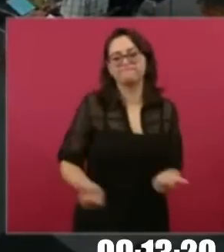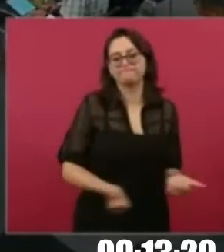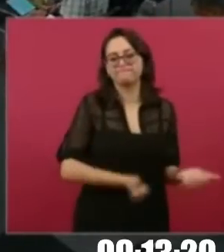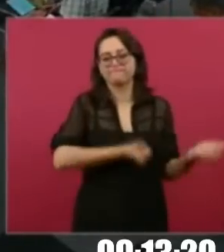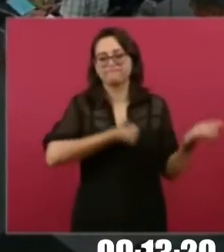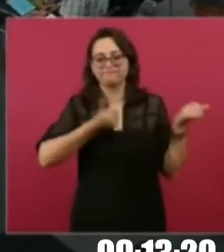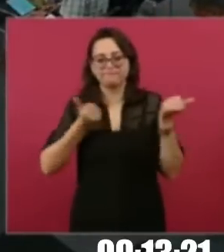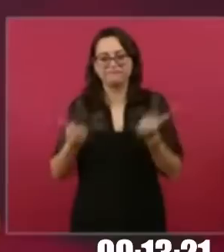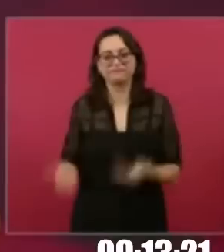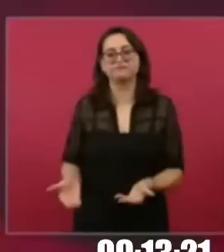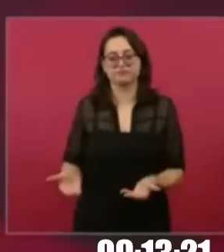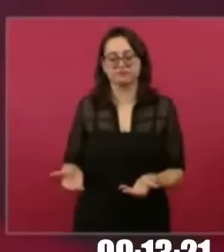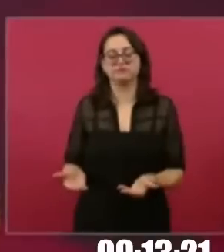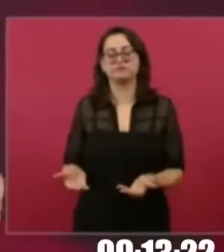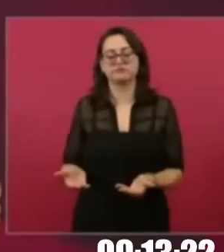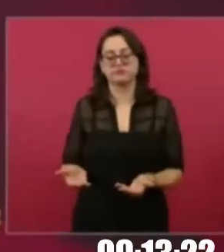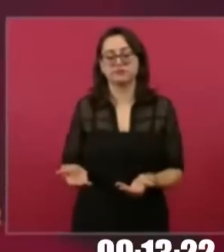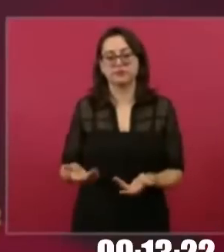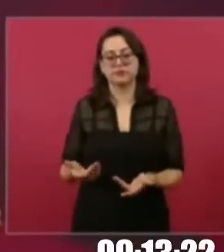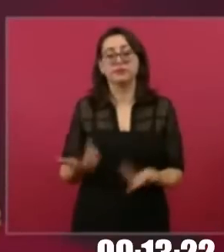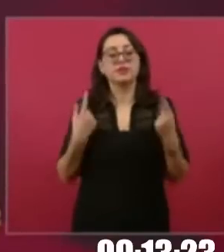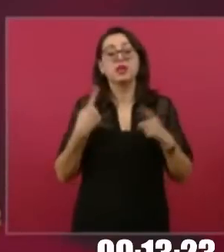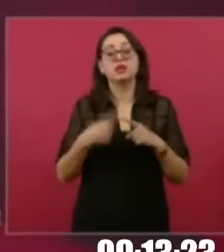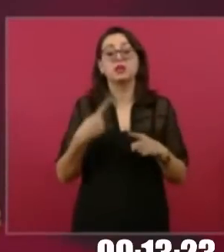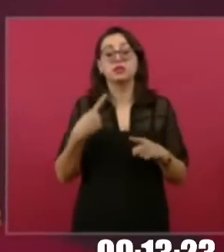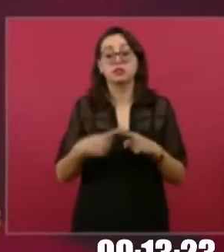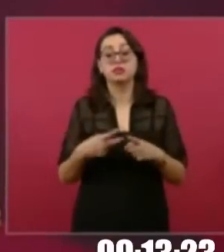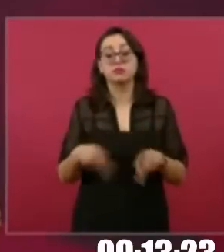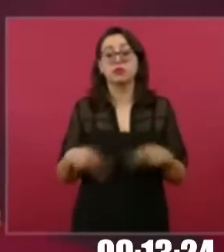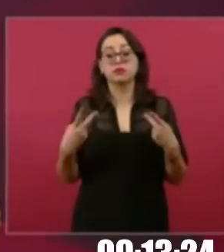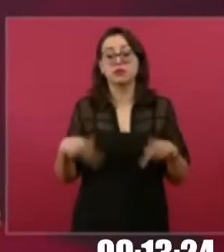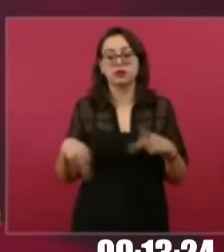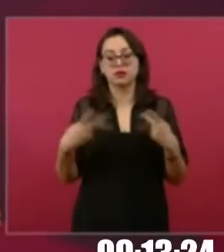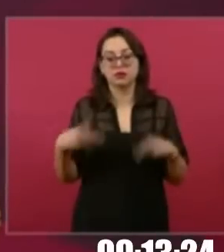dos pequeños y medianos productores